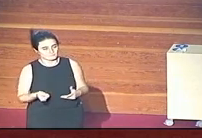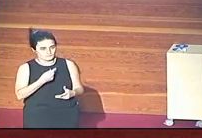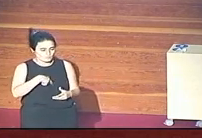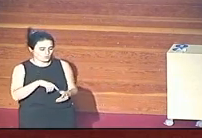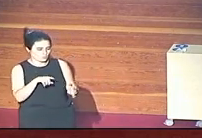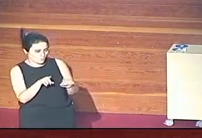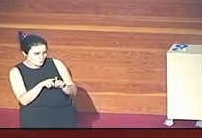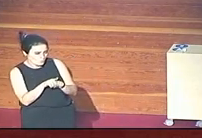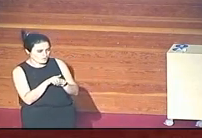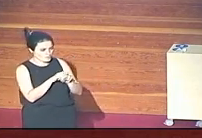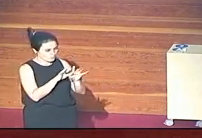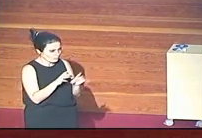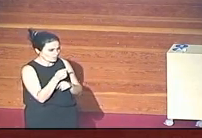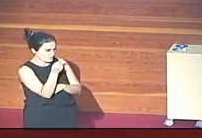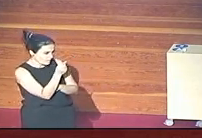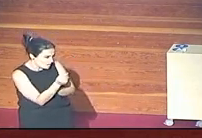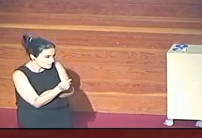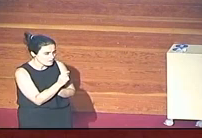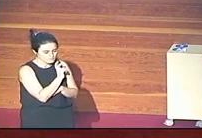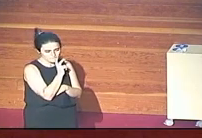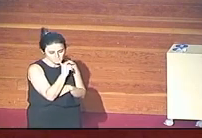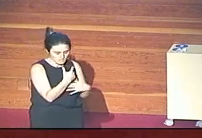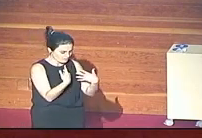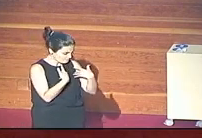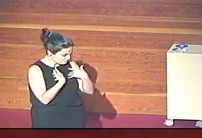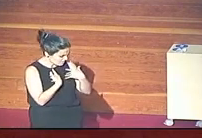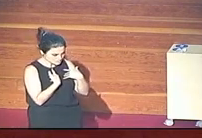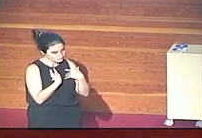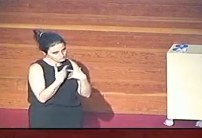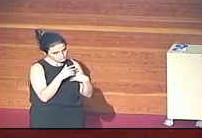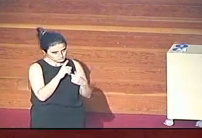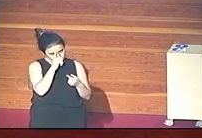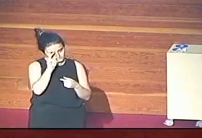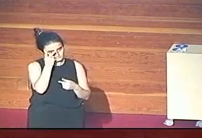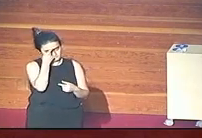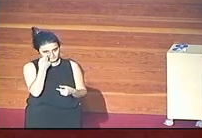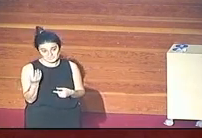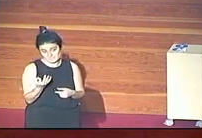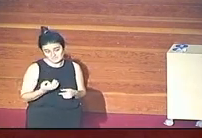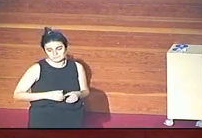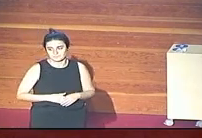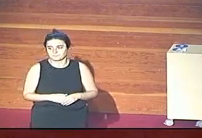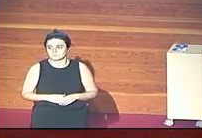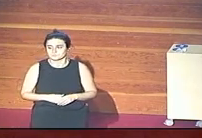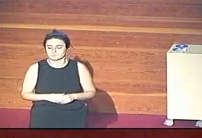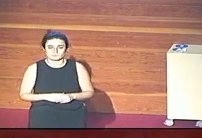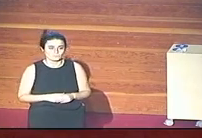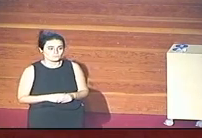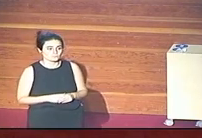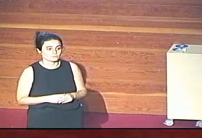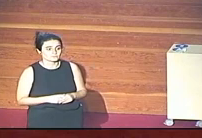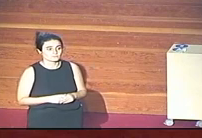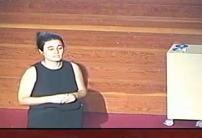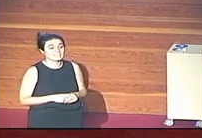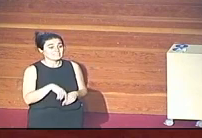catastrofismo o en el victimismo de eso y porque además prestamos excesiva atención